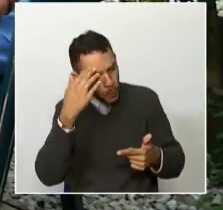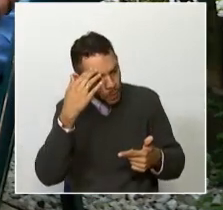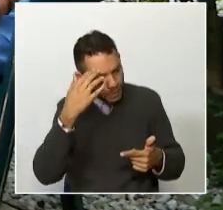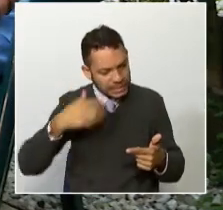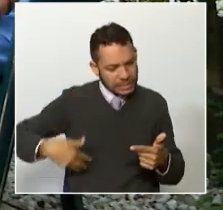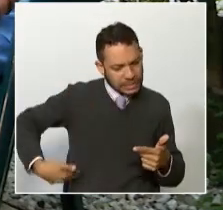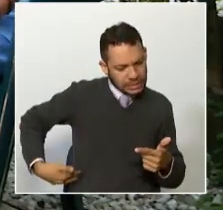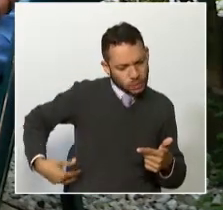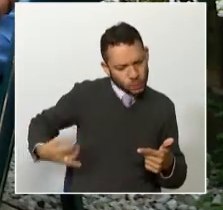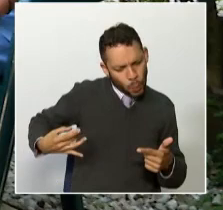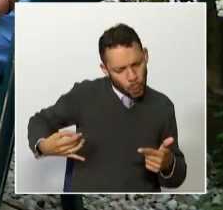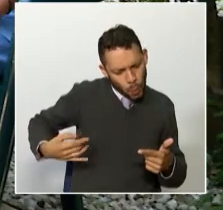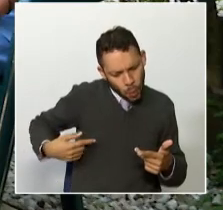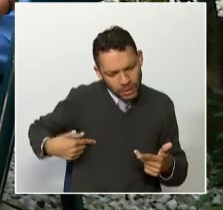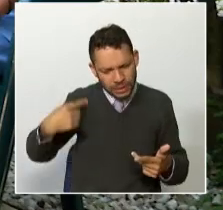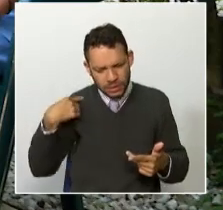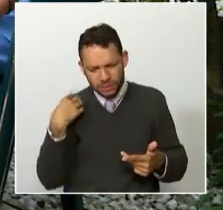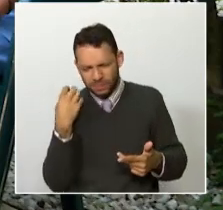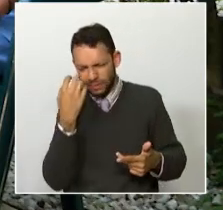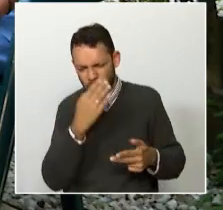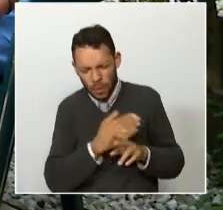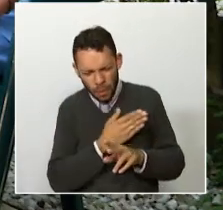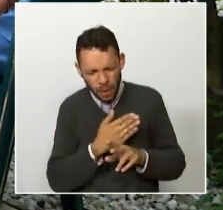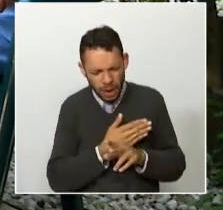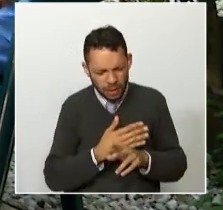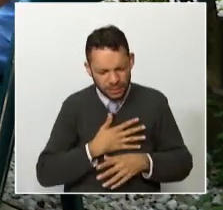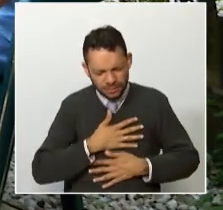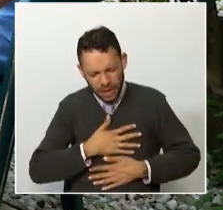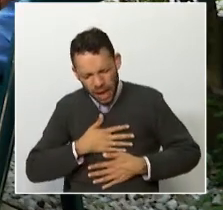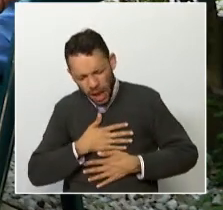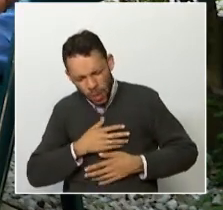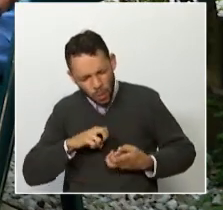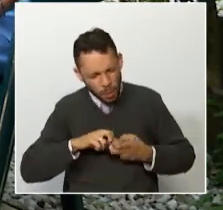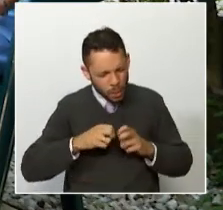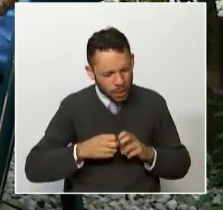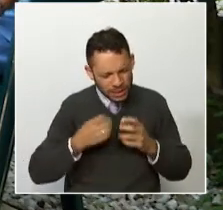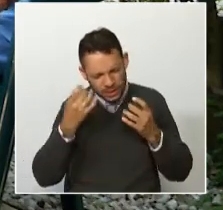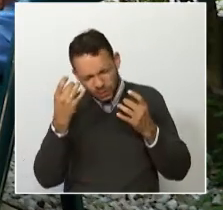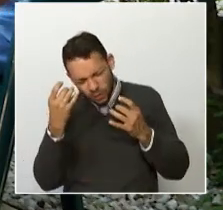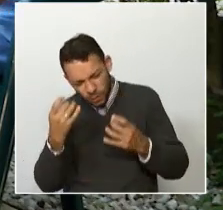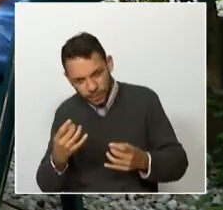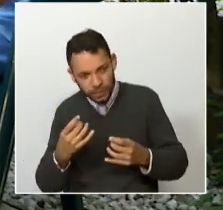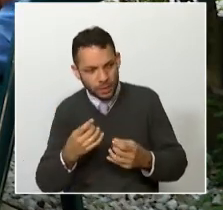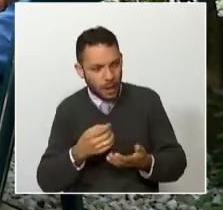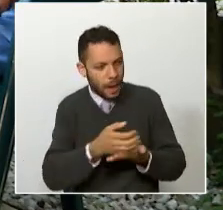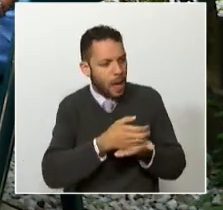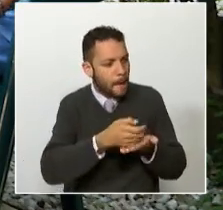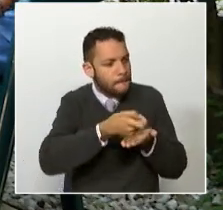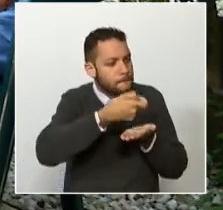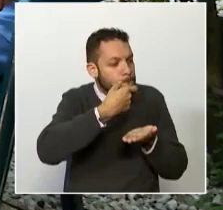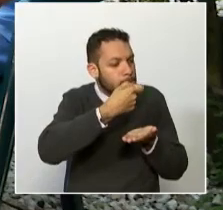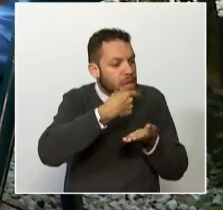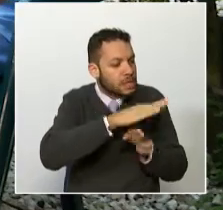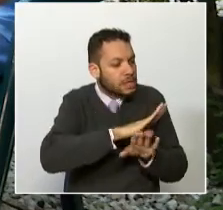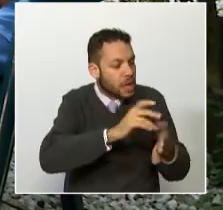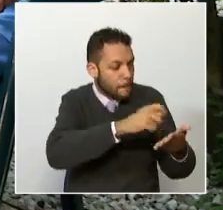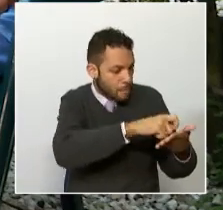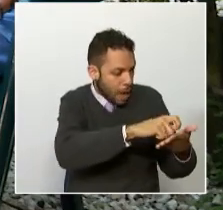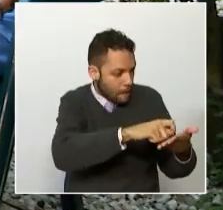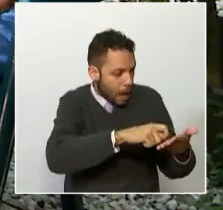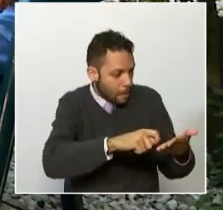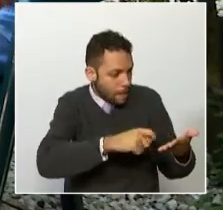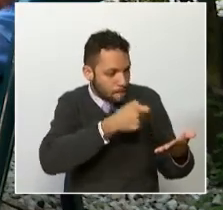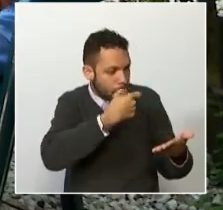la cintura, congestión en esta parte. Sí, a ella se le pudo haber mandado un analgésico. Hay 1000 cosas